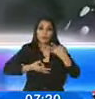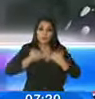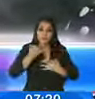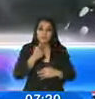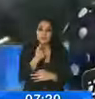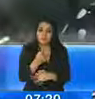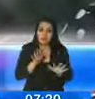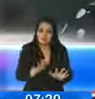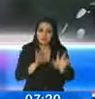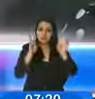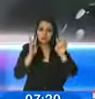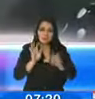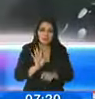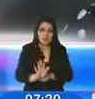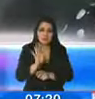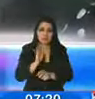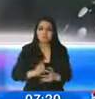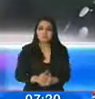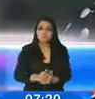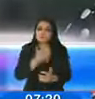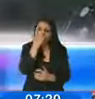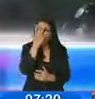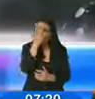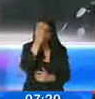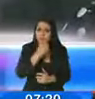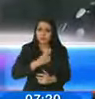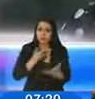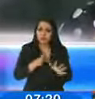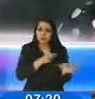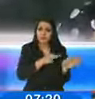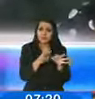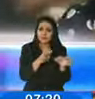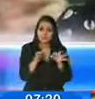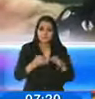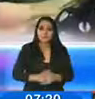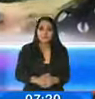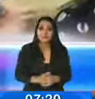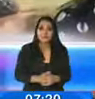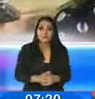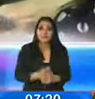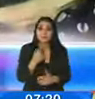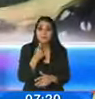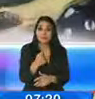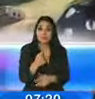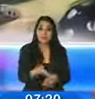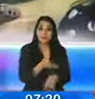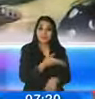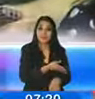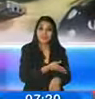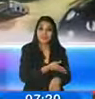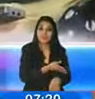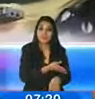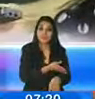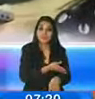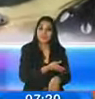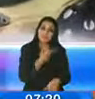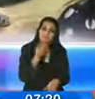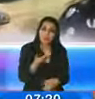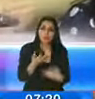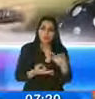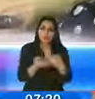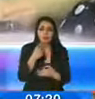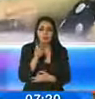esa en su motivación en la resolución, indicando que antes de la eficiencia, ella considera